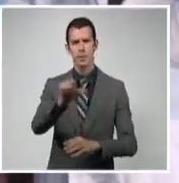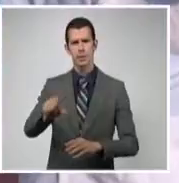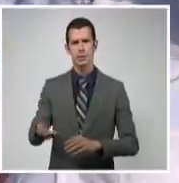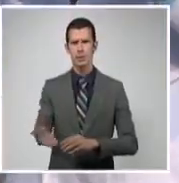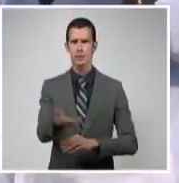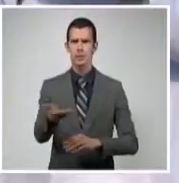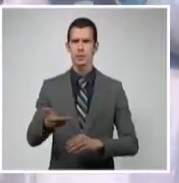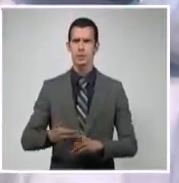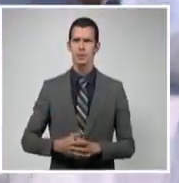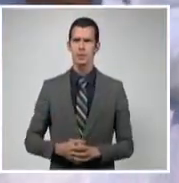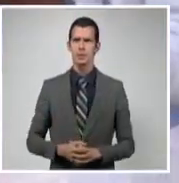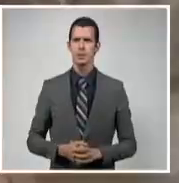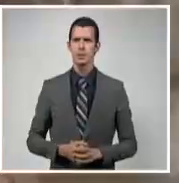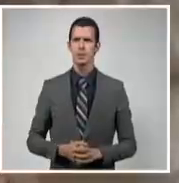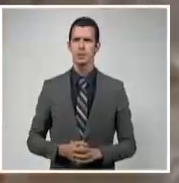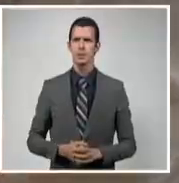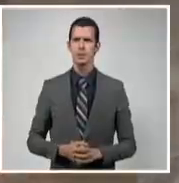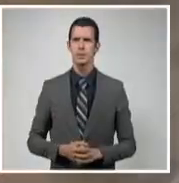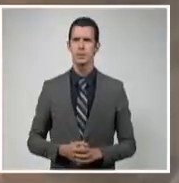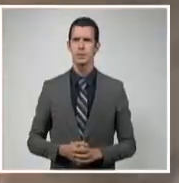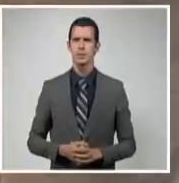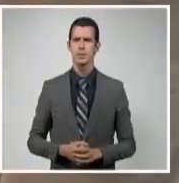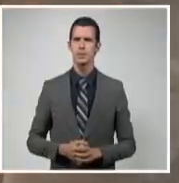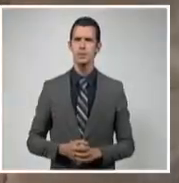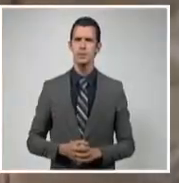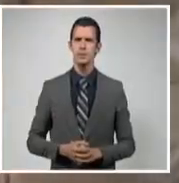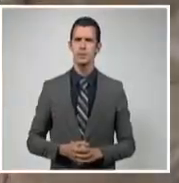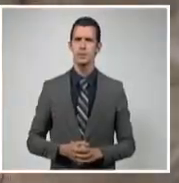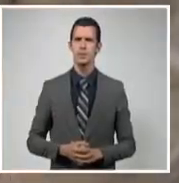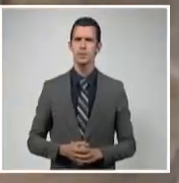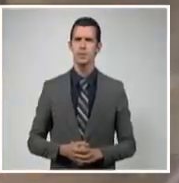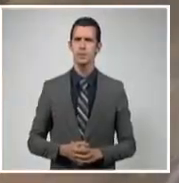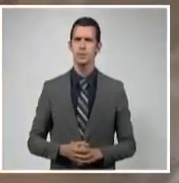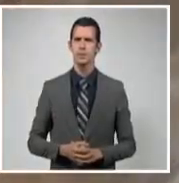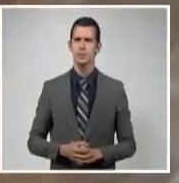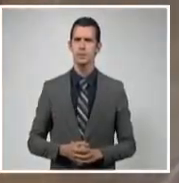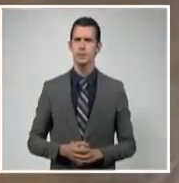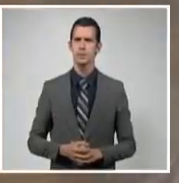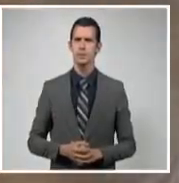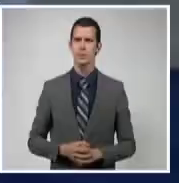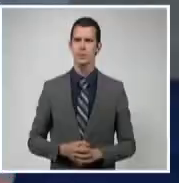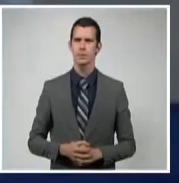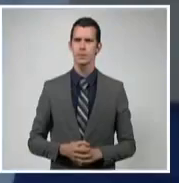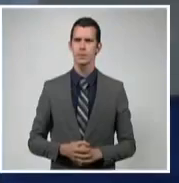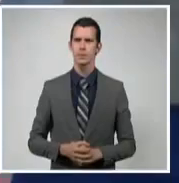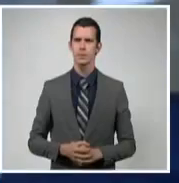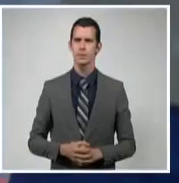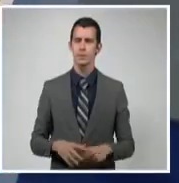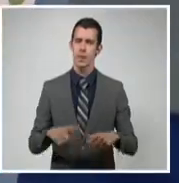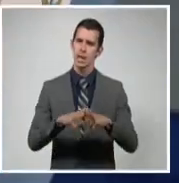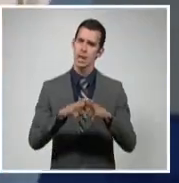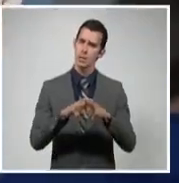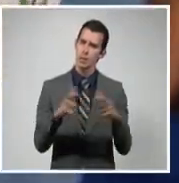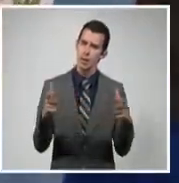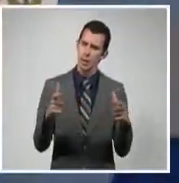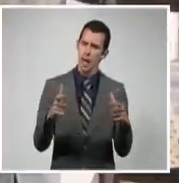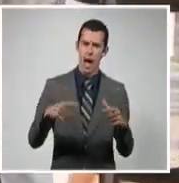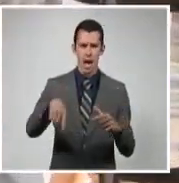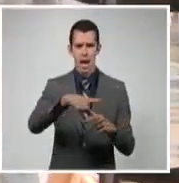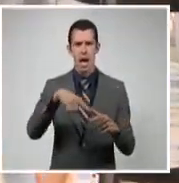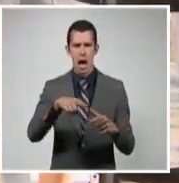brigadas, esta está representada por profesionales de la mayoría de las provincias del país. Sus 49